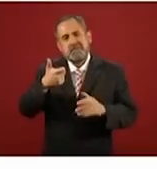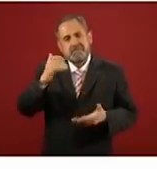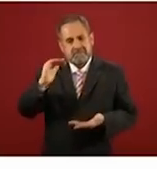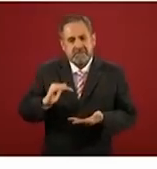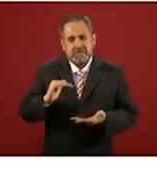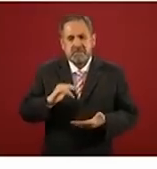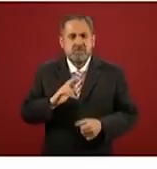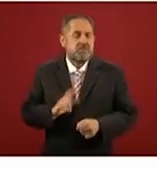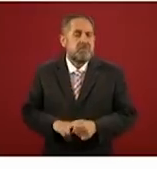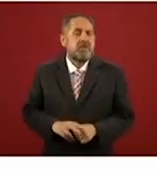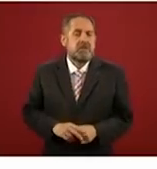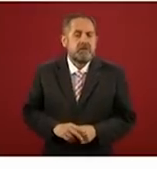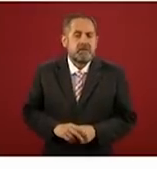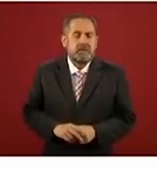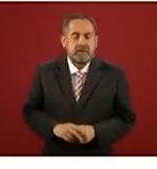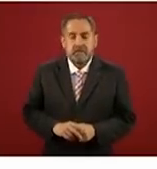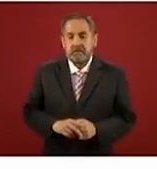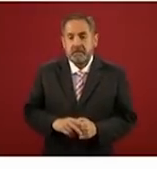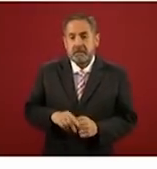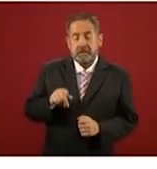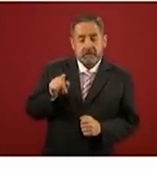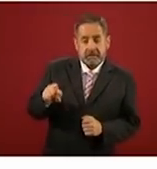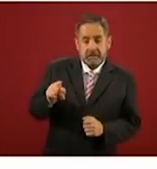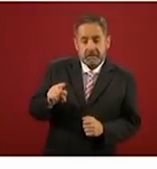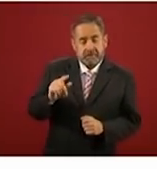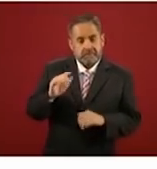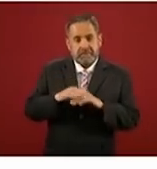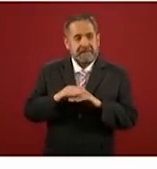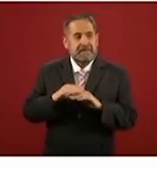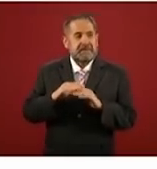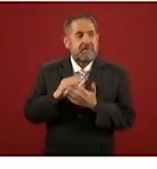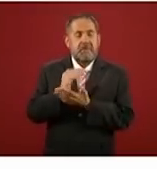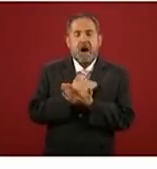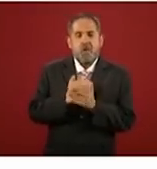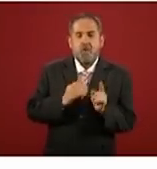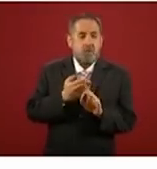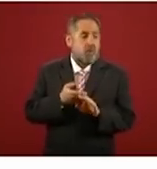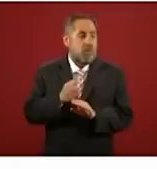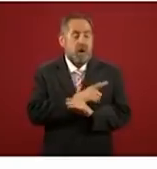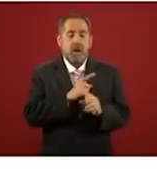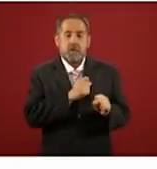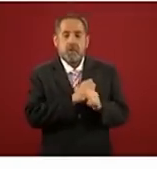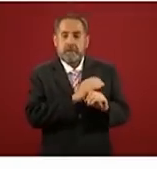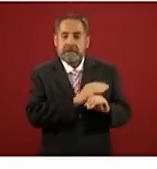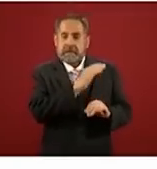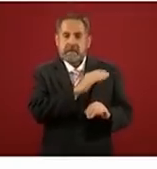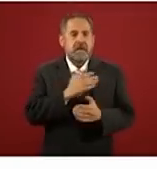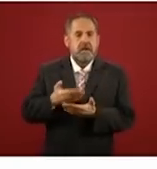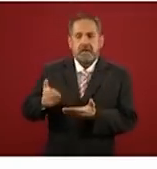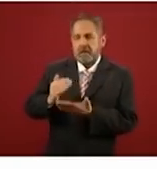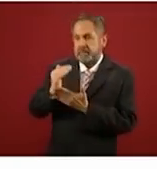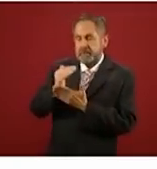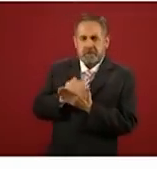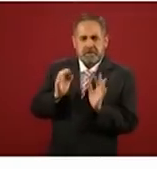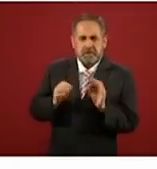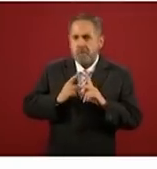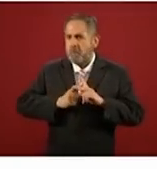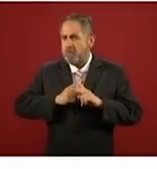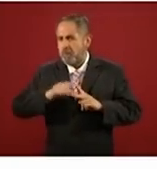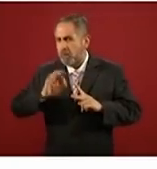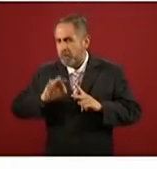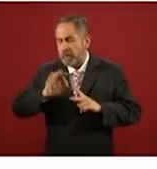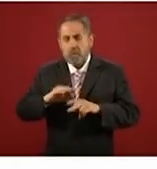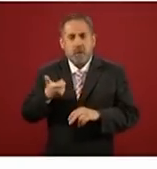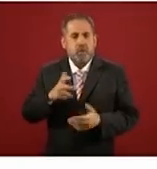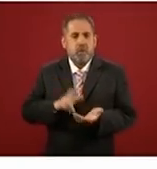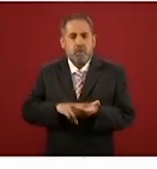pico estacional es incluso más bajo que el del año que el del año pasado y el promedio de precios